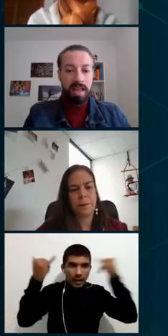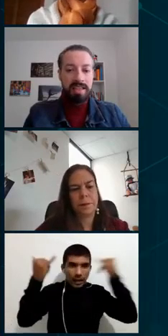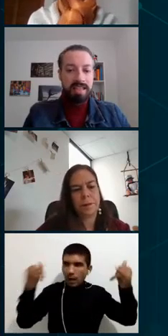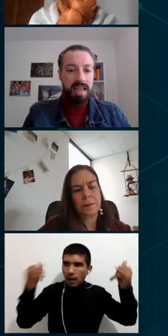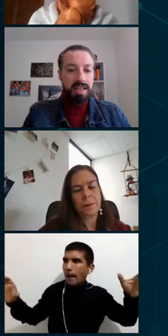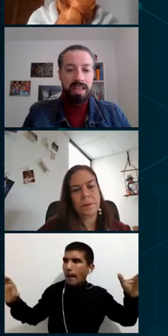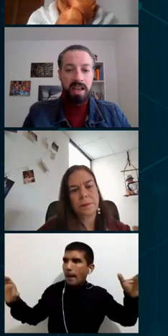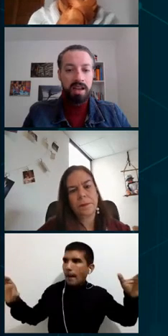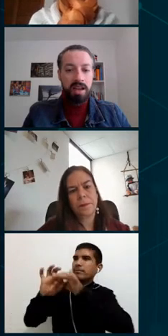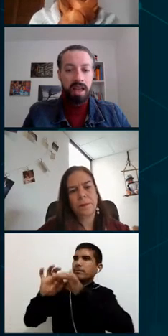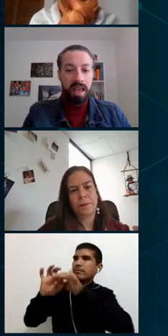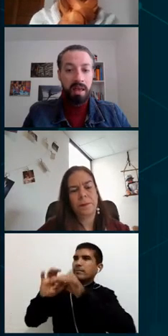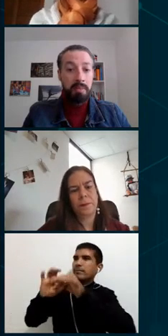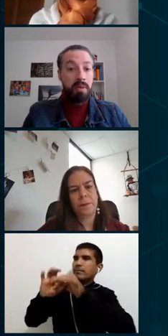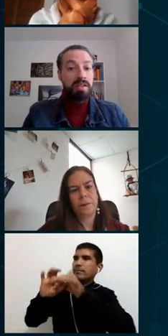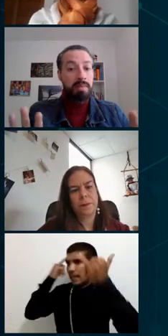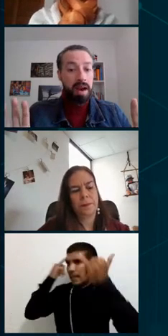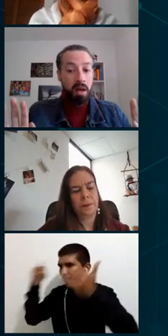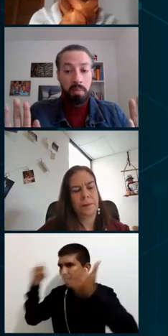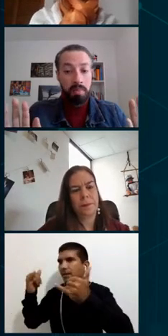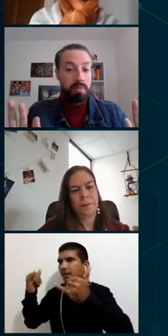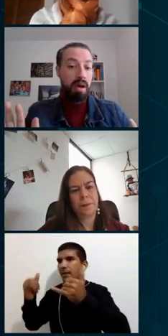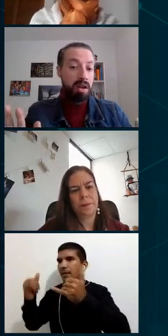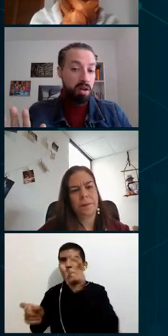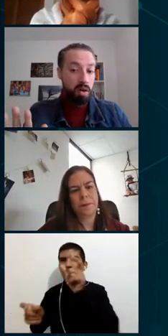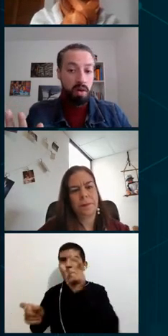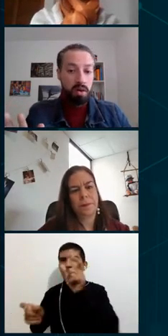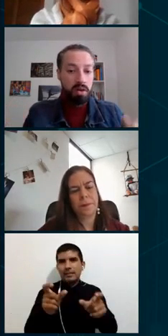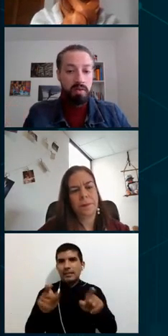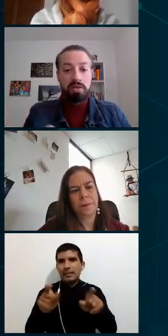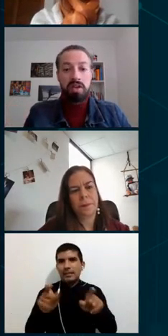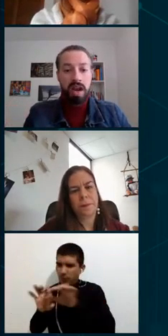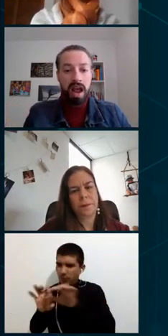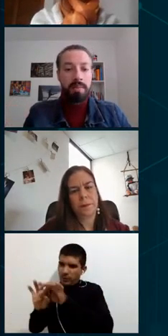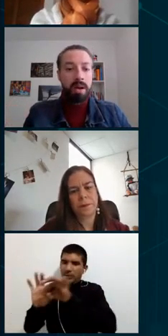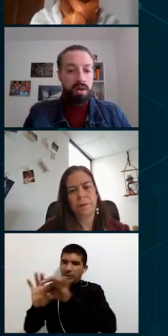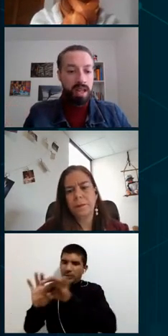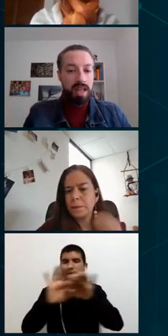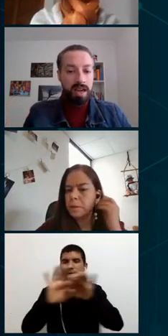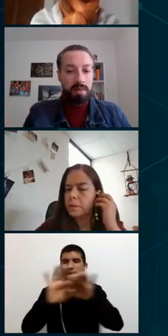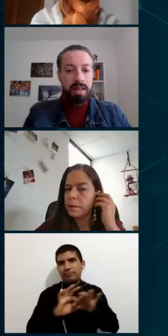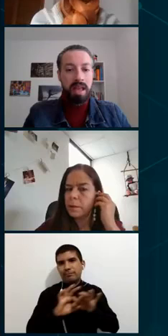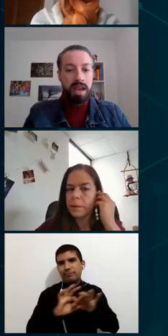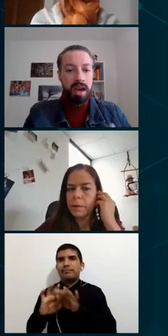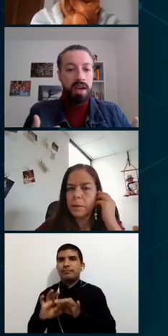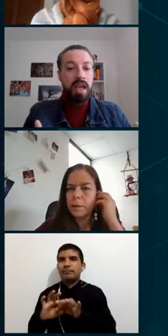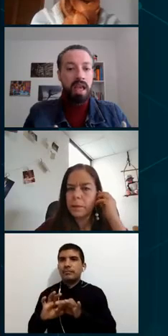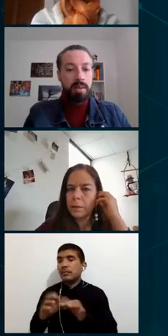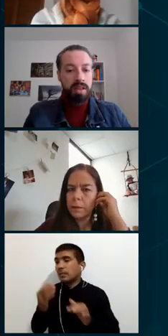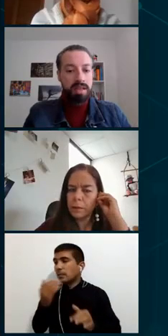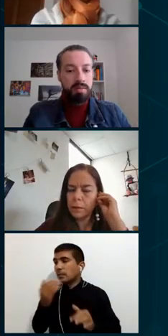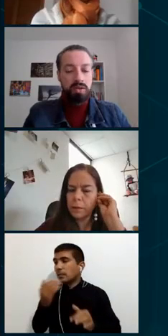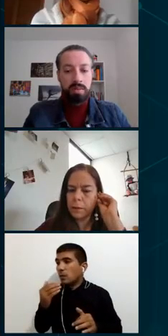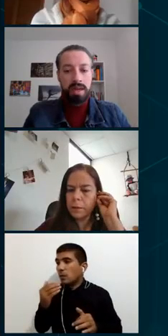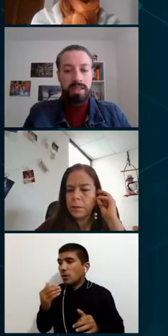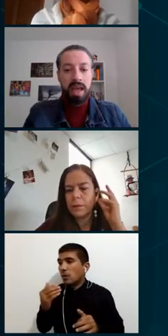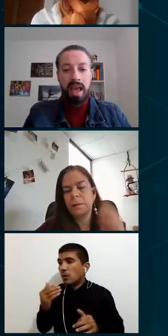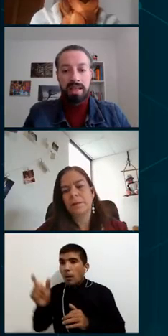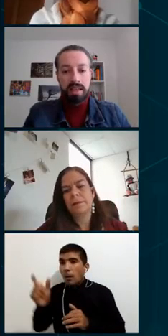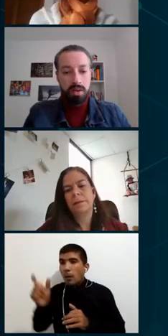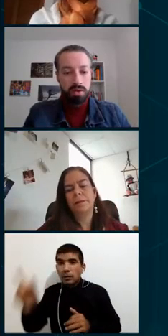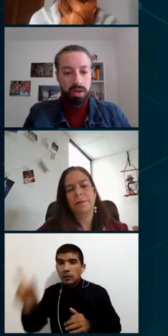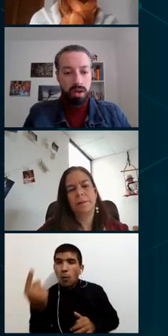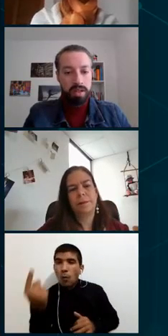unir esas ideas que por separado pueden no funcionar, pero unidas realmente generan y potencian mucho